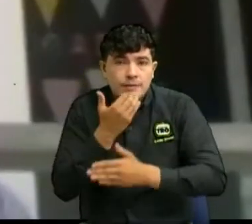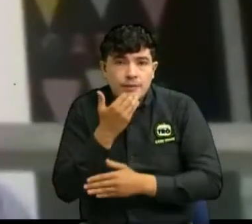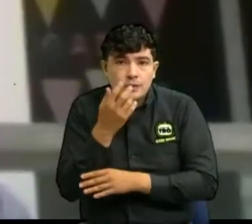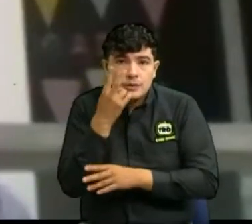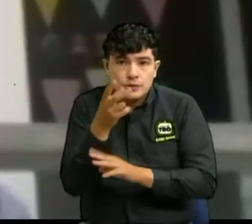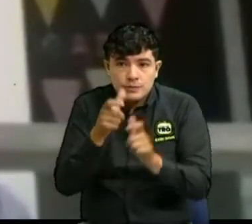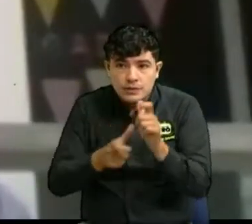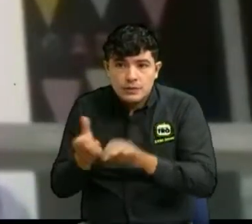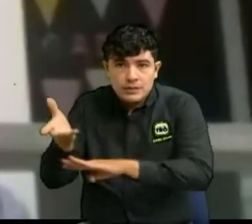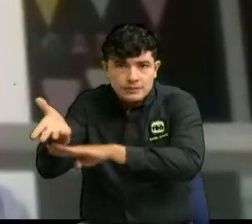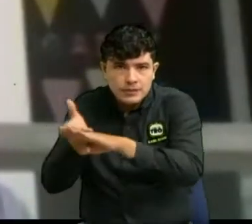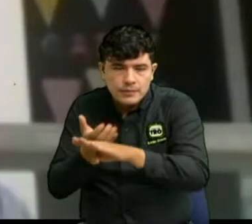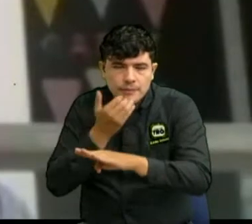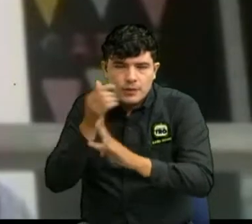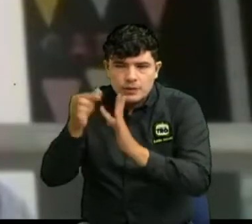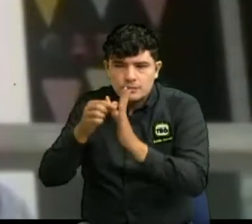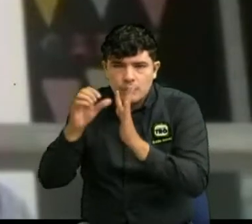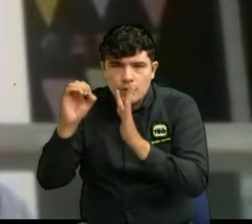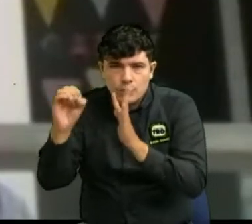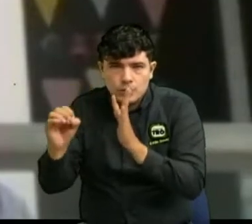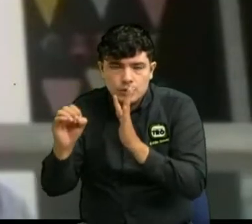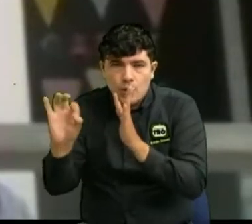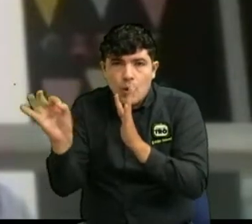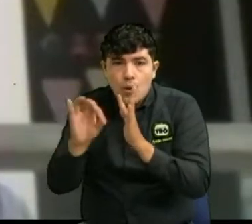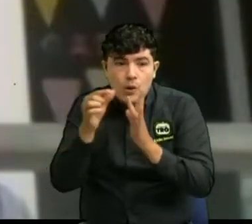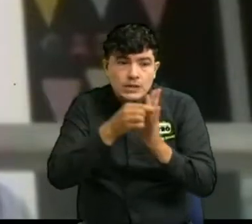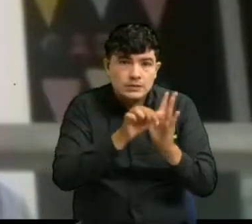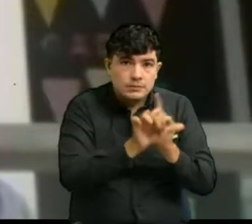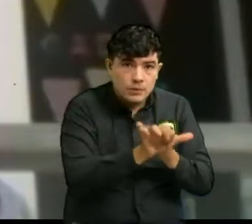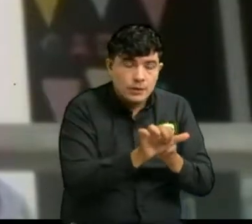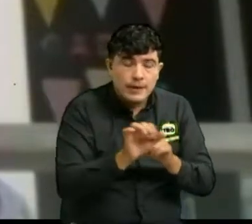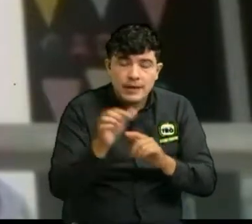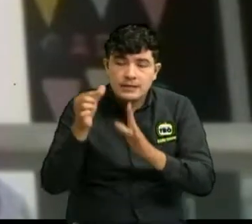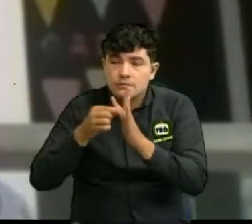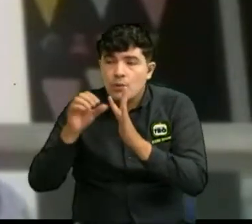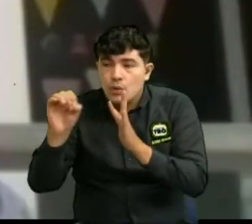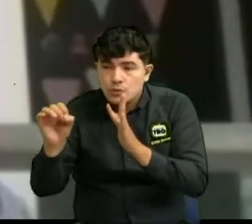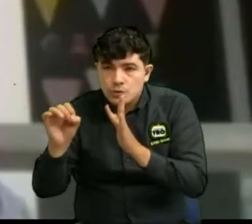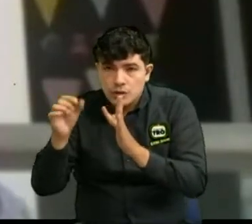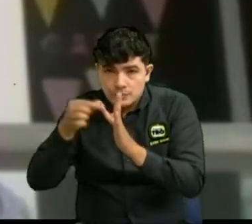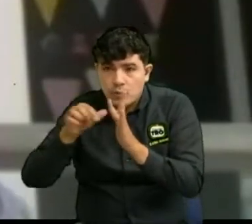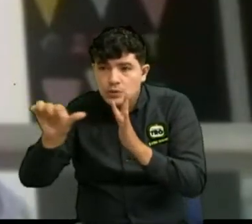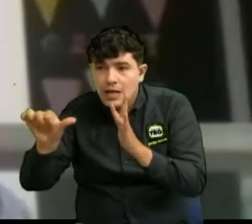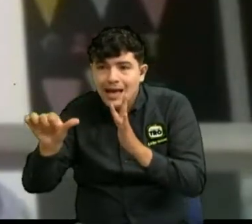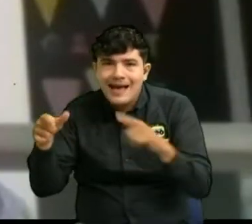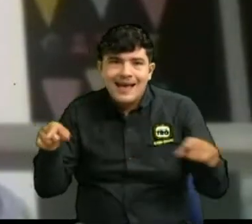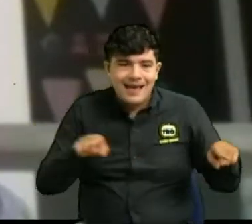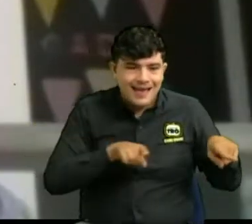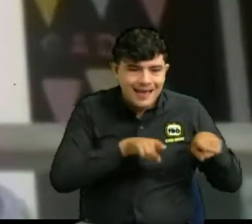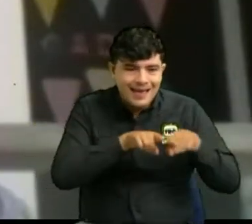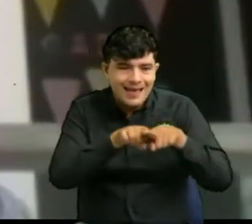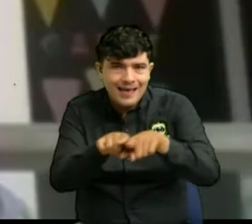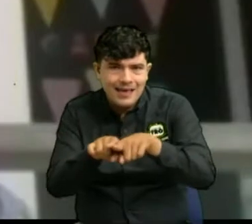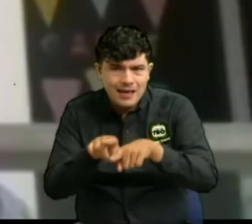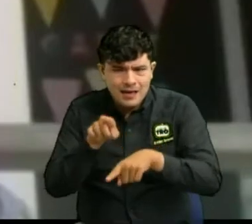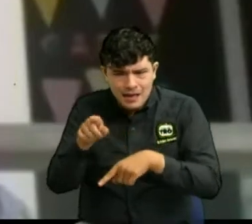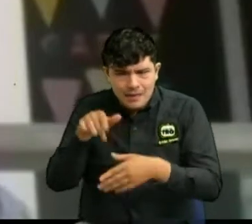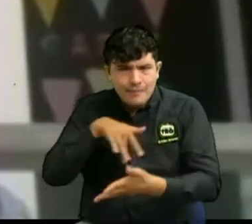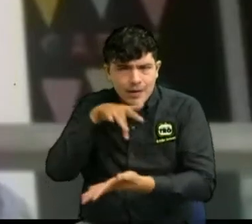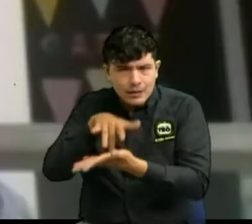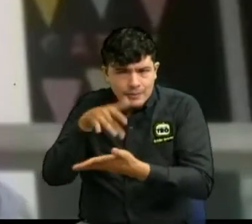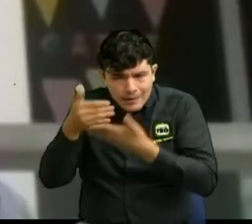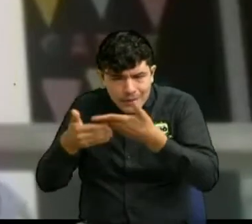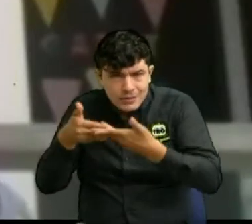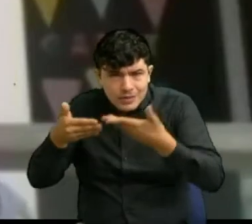a reclamar, cónyuge y compañera, muchas veces no se vinculan al proceso como